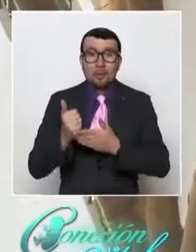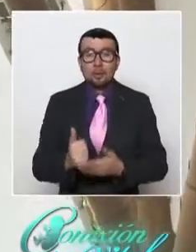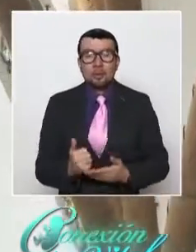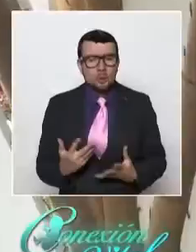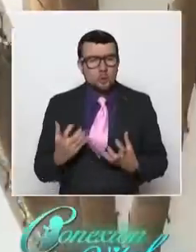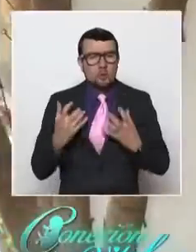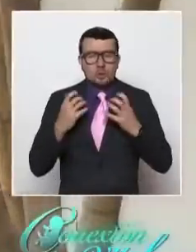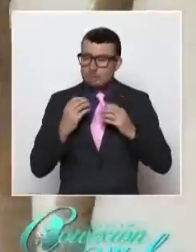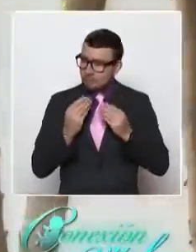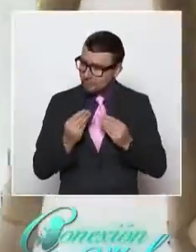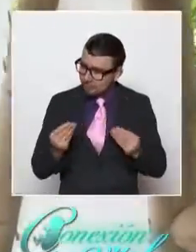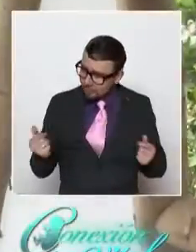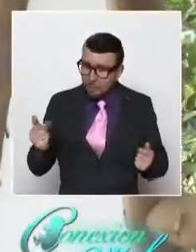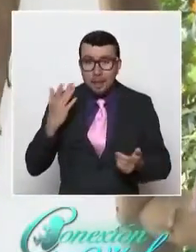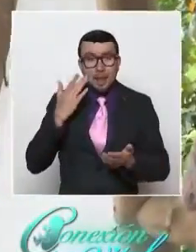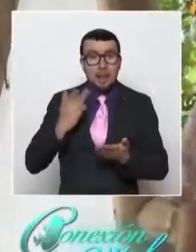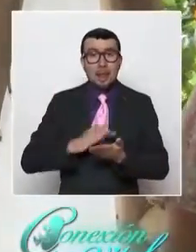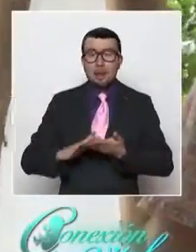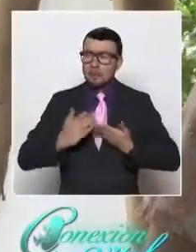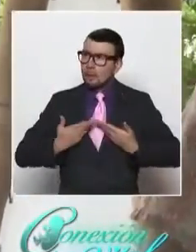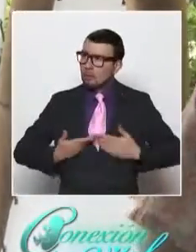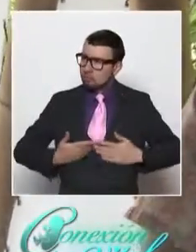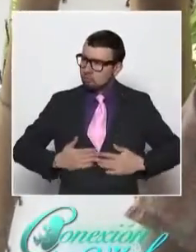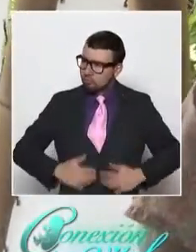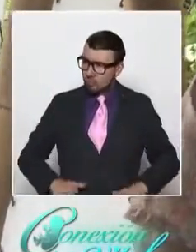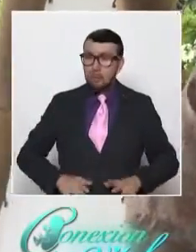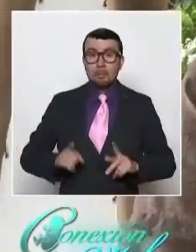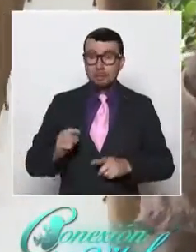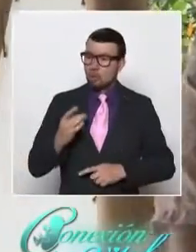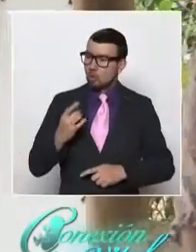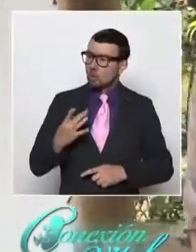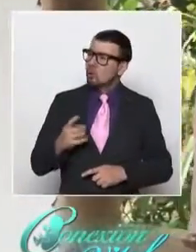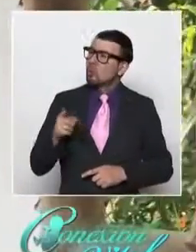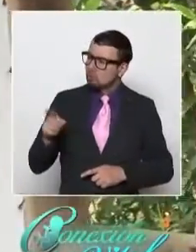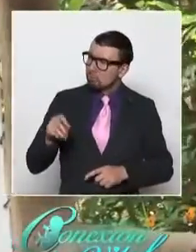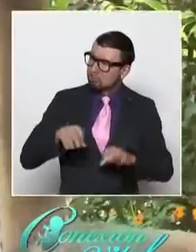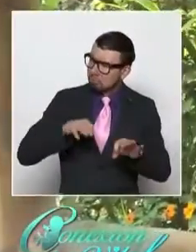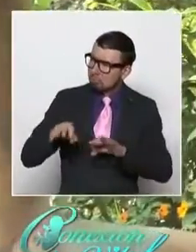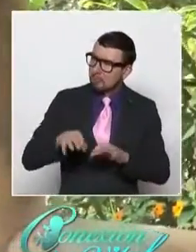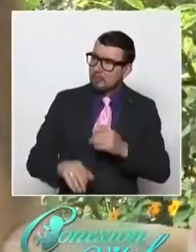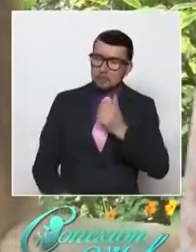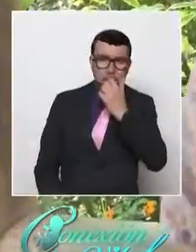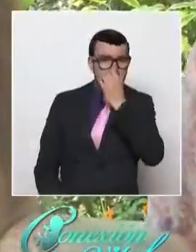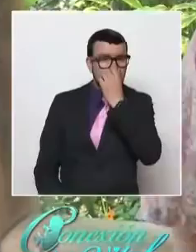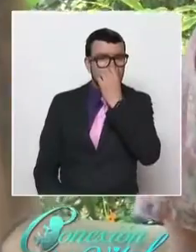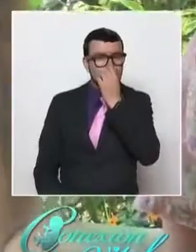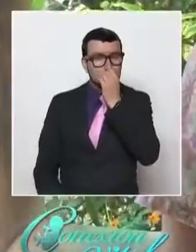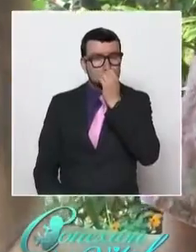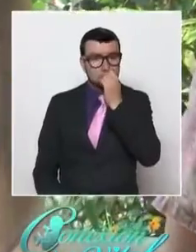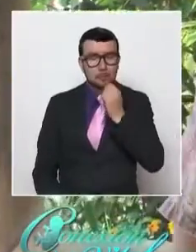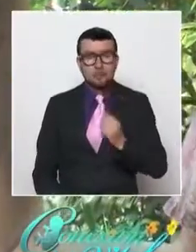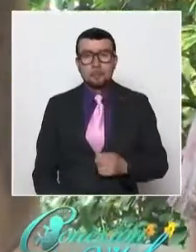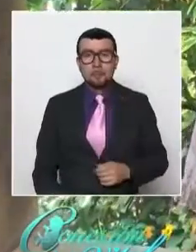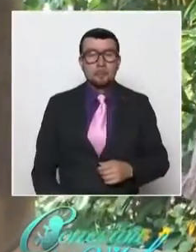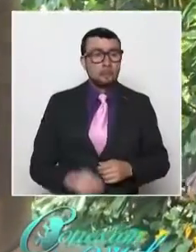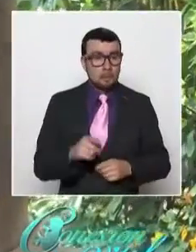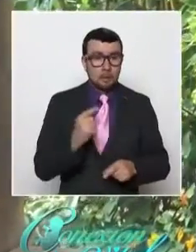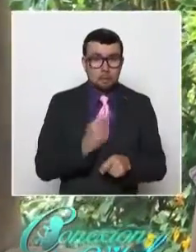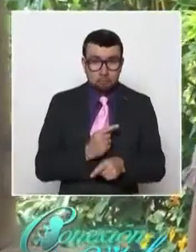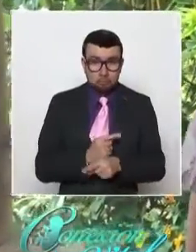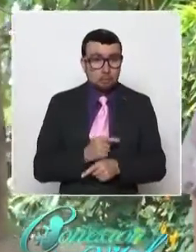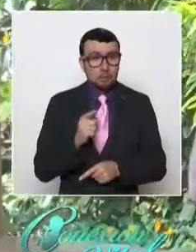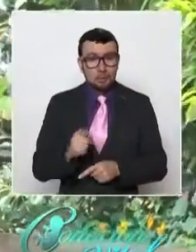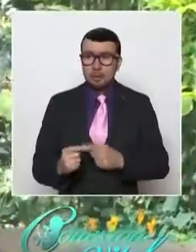antiestrés relajante con drenaje linfático, pero también masaje de dolor. Okay. Las técnicas como tal de